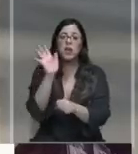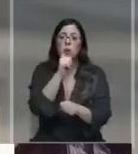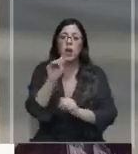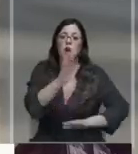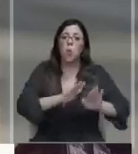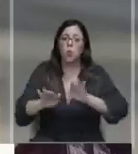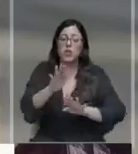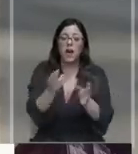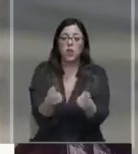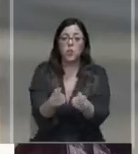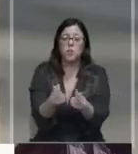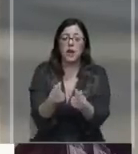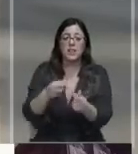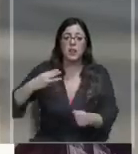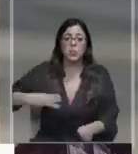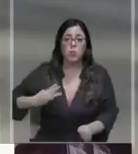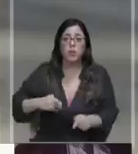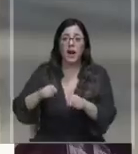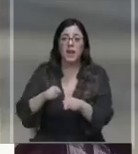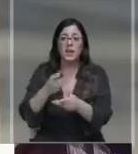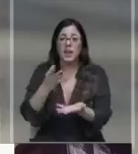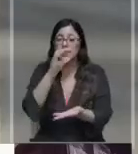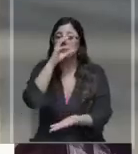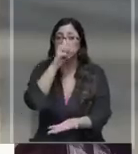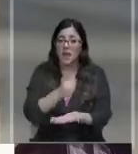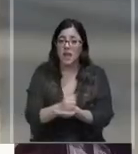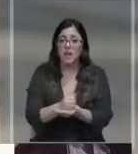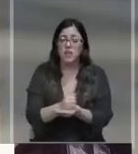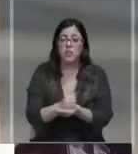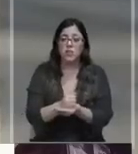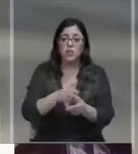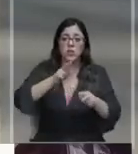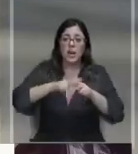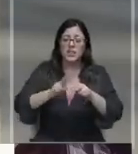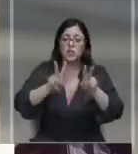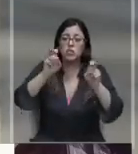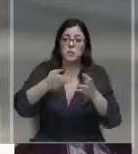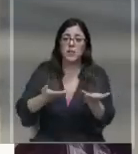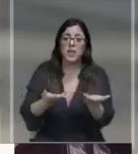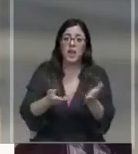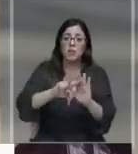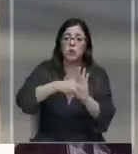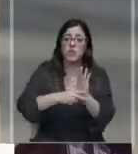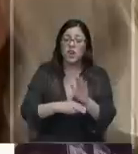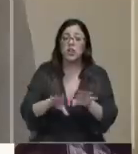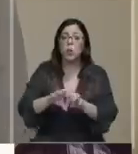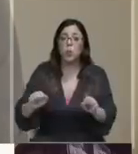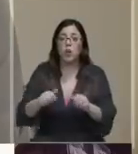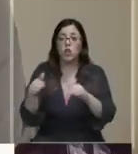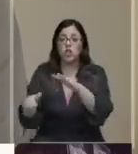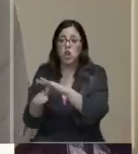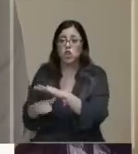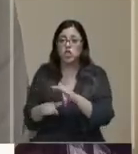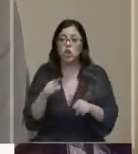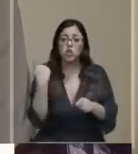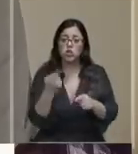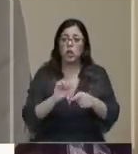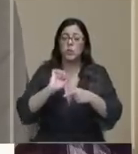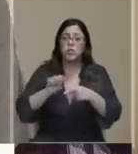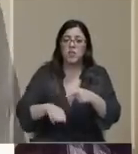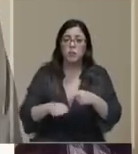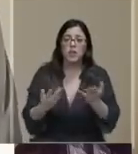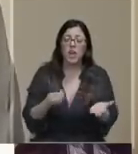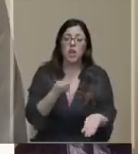municipales, se nos engañó de cierta manera realizando la modificación de un acuerdo de consejo. Nosotros aprobamos la voluntad de